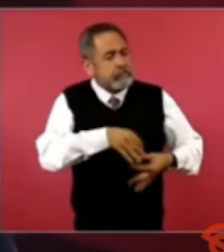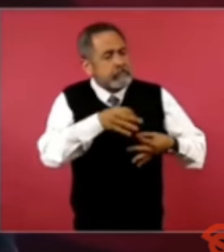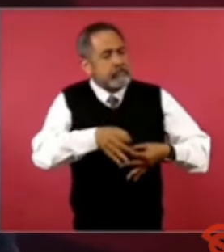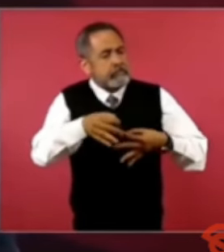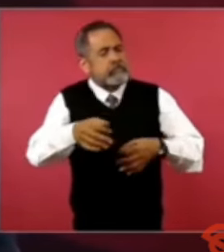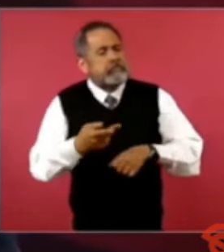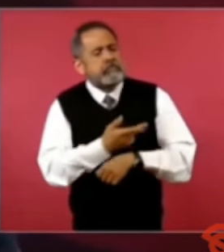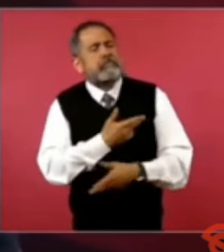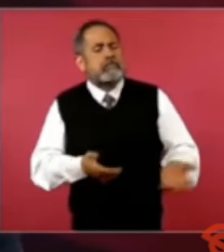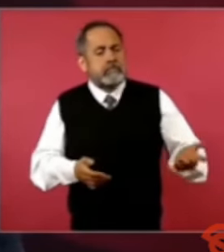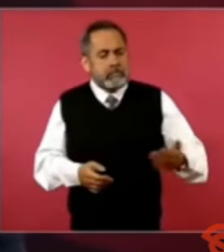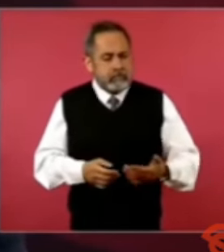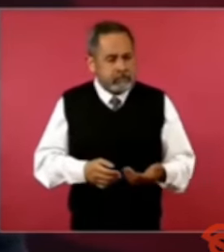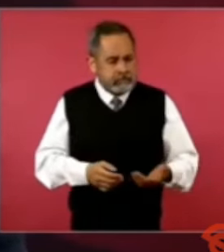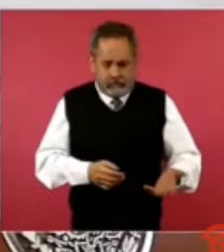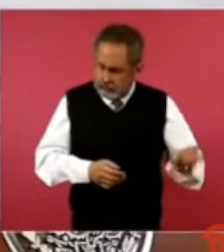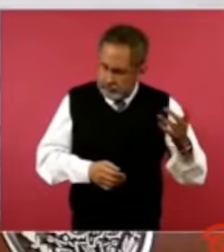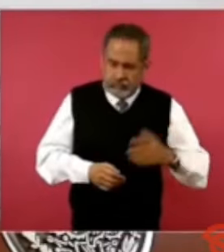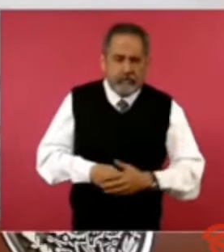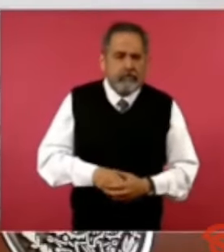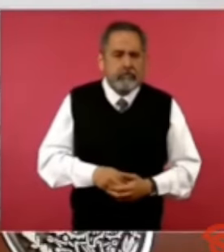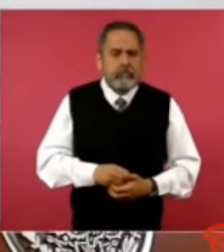impuestos de